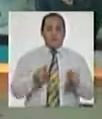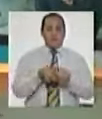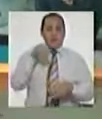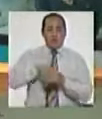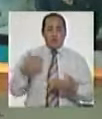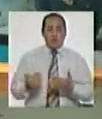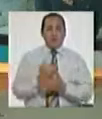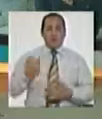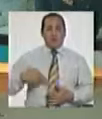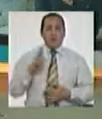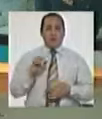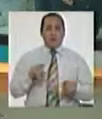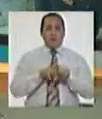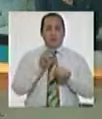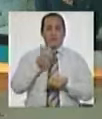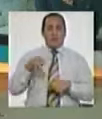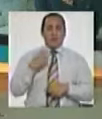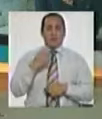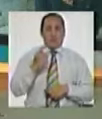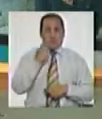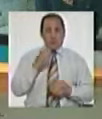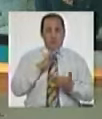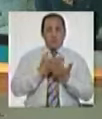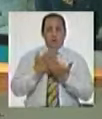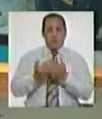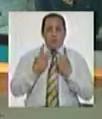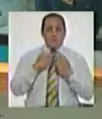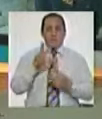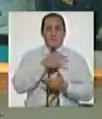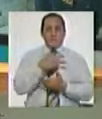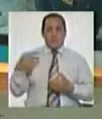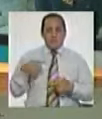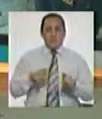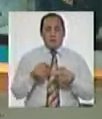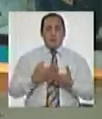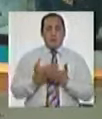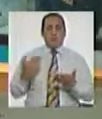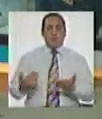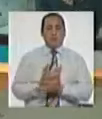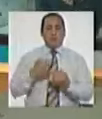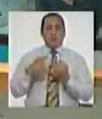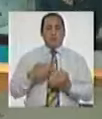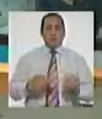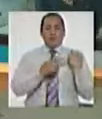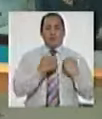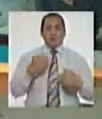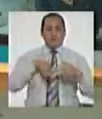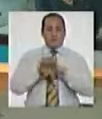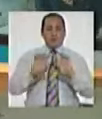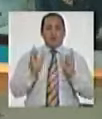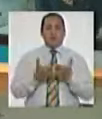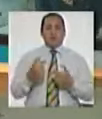nuevos regidores este 24 de noviembre. Conozcamos el panorama a tres semanas de elegir a los próximos representantes en el Consejo